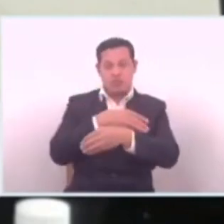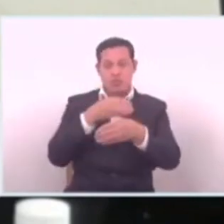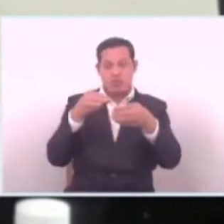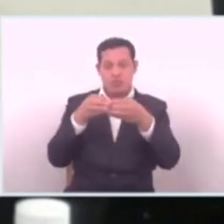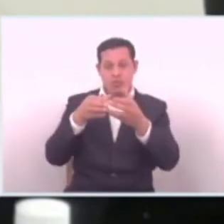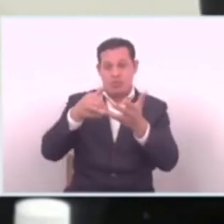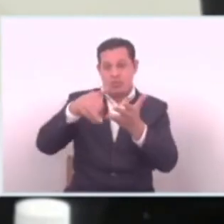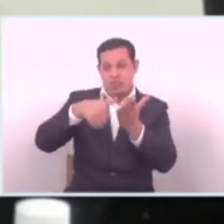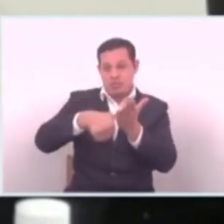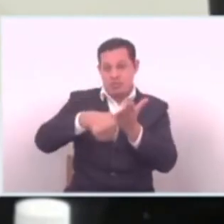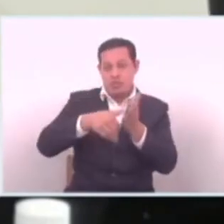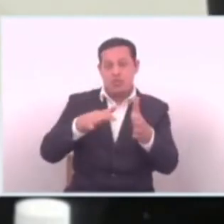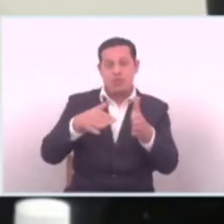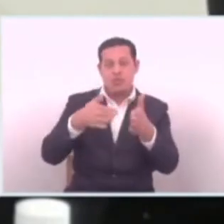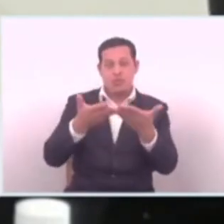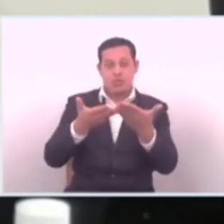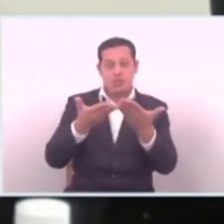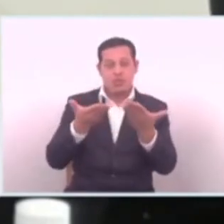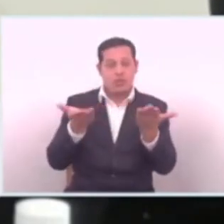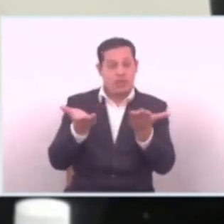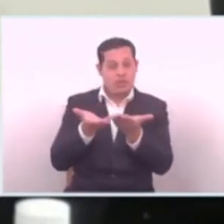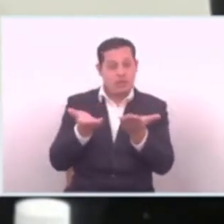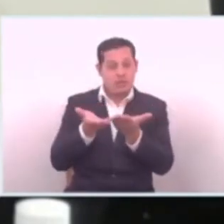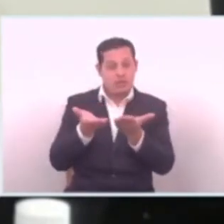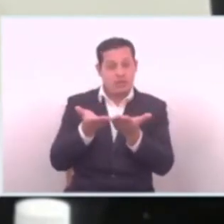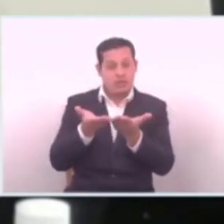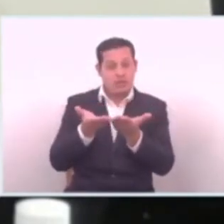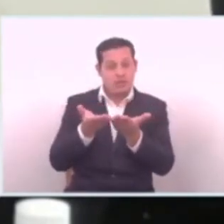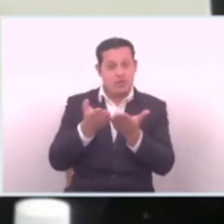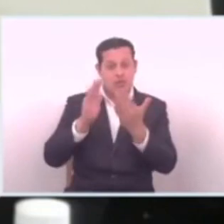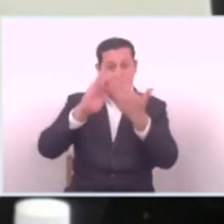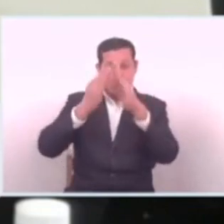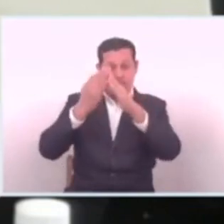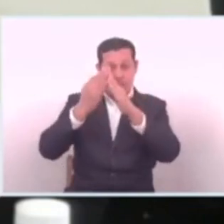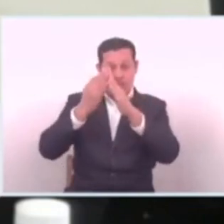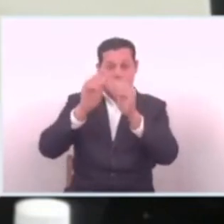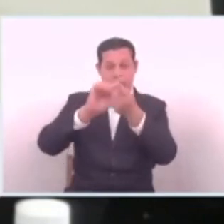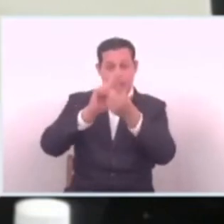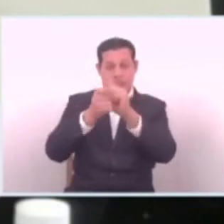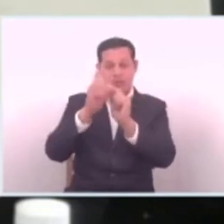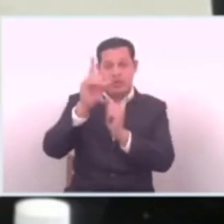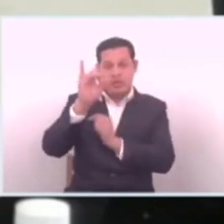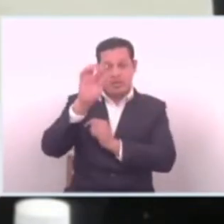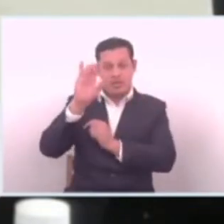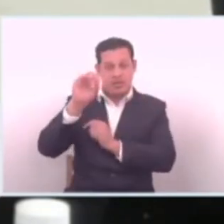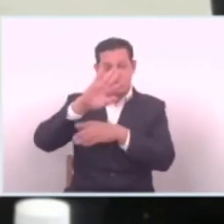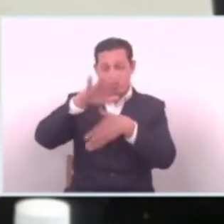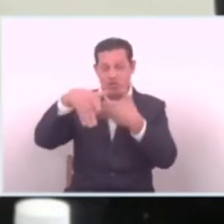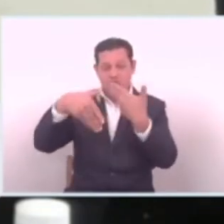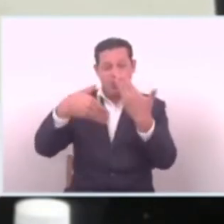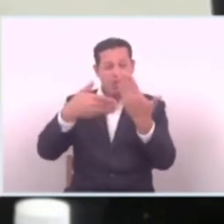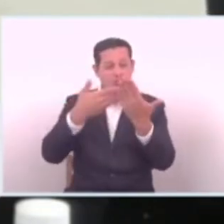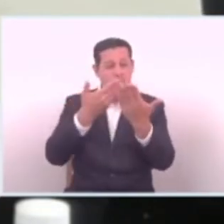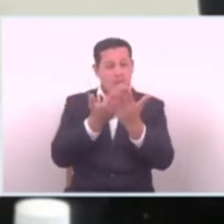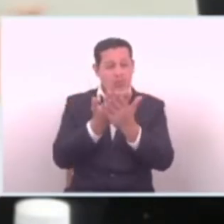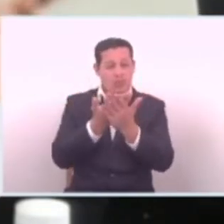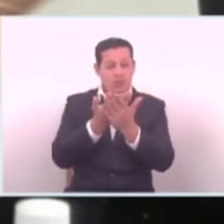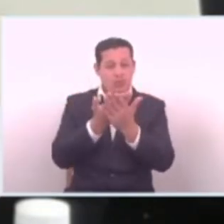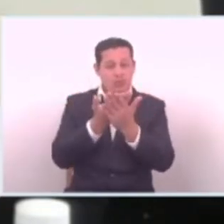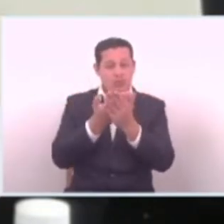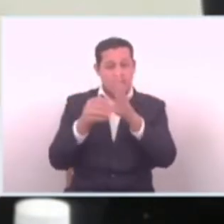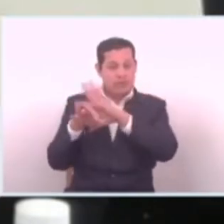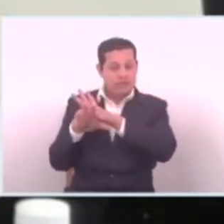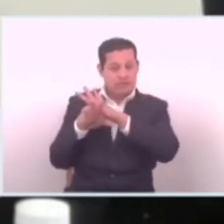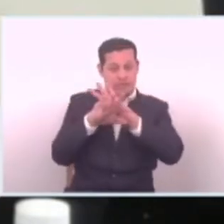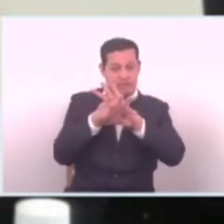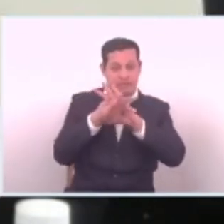municipales porque como se ha a los municipios se han convertido en Distrito todo esto les acarrea